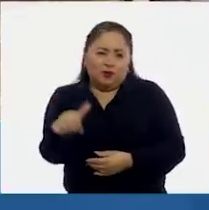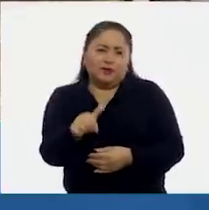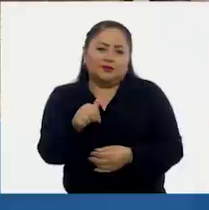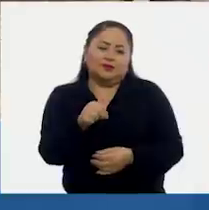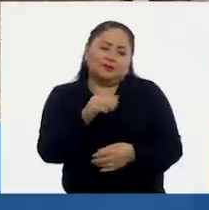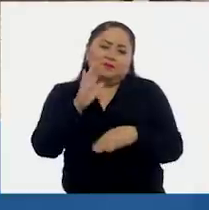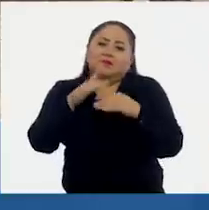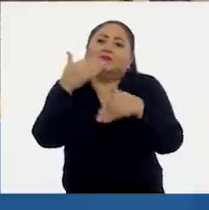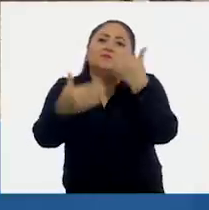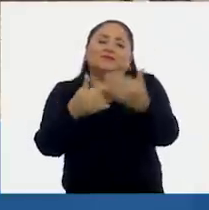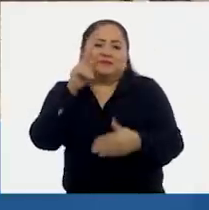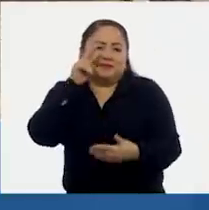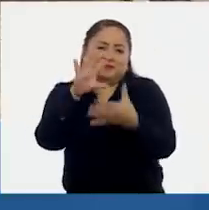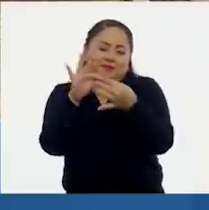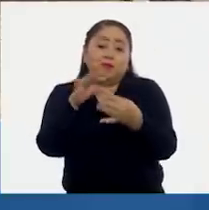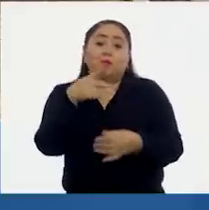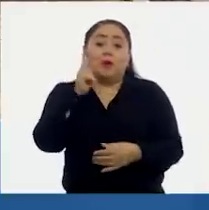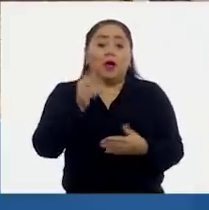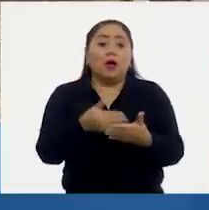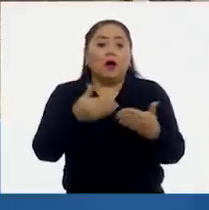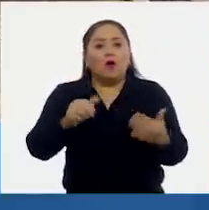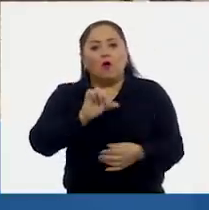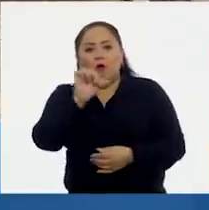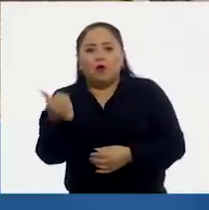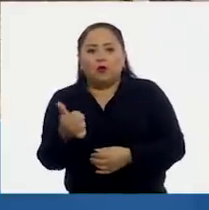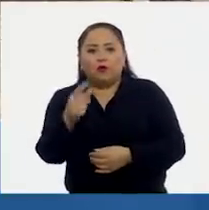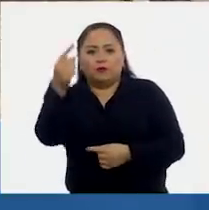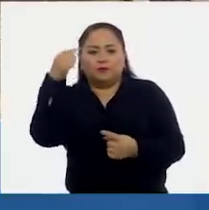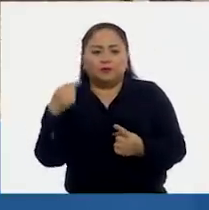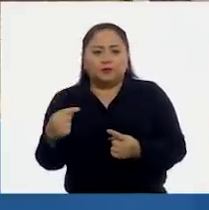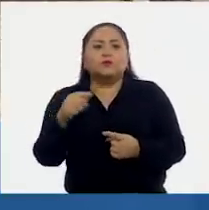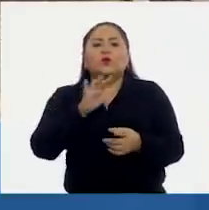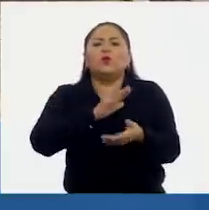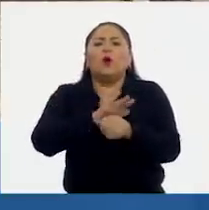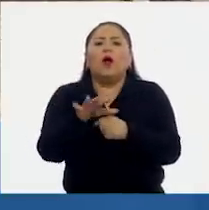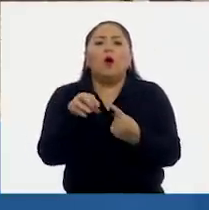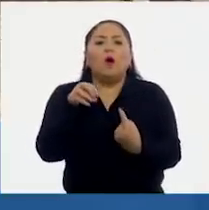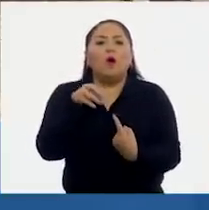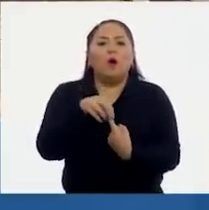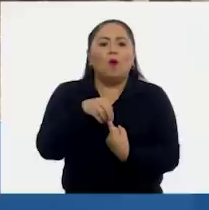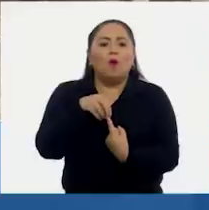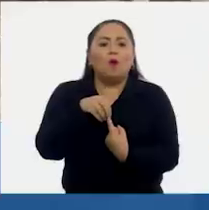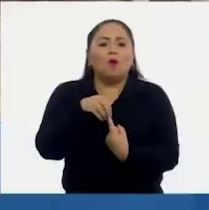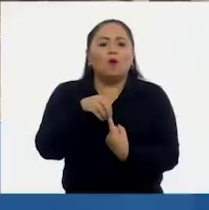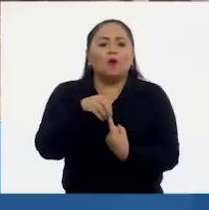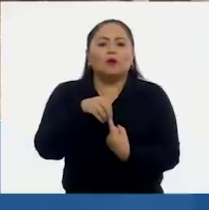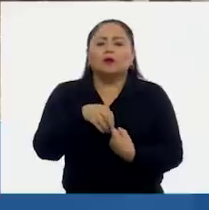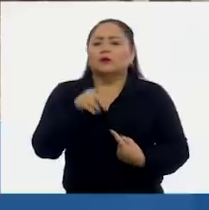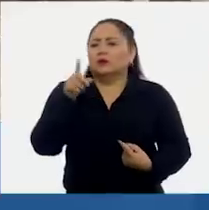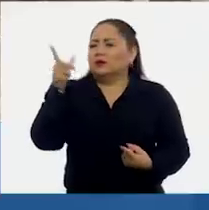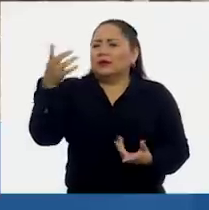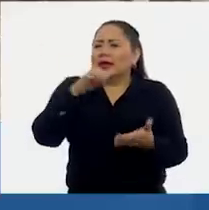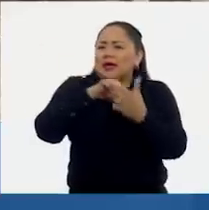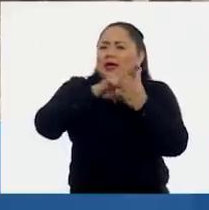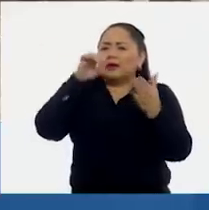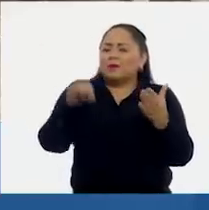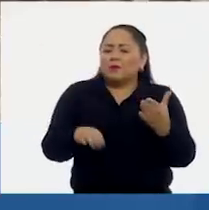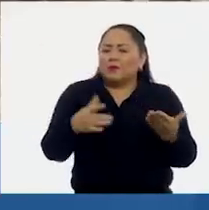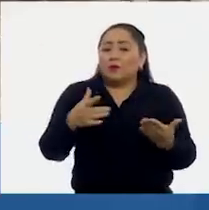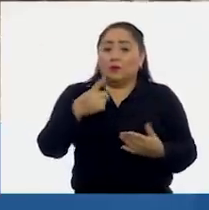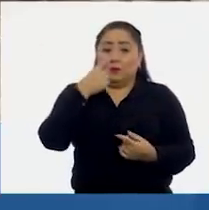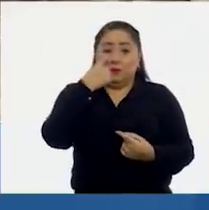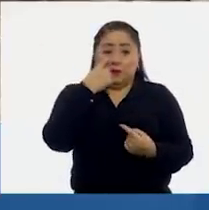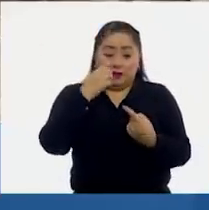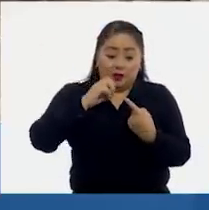viendo más adelante. Ahora vamos al siguiente reino, los hongos. ¿Tienes algún ejemplo? Fíjate que